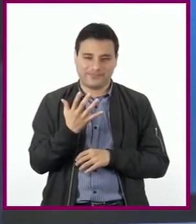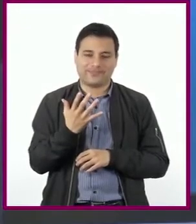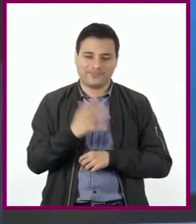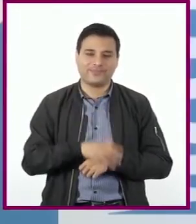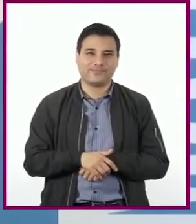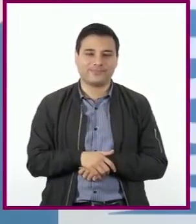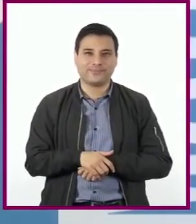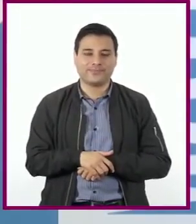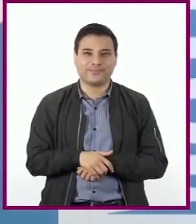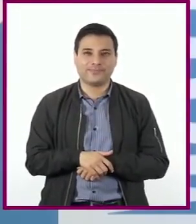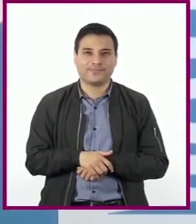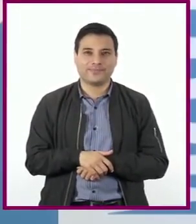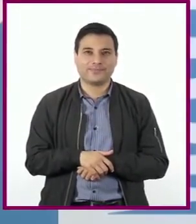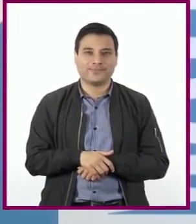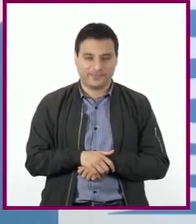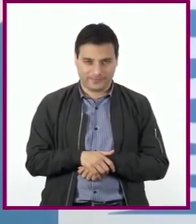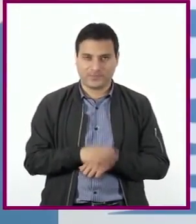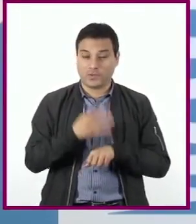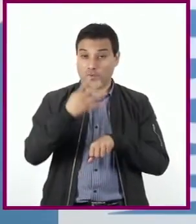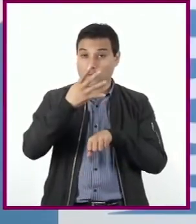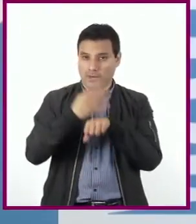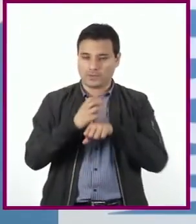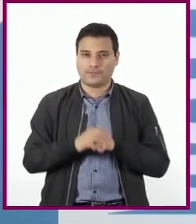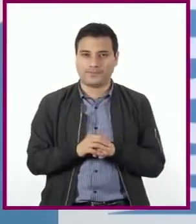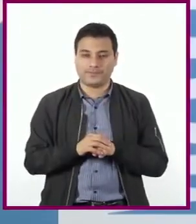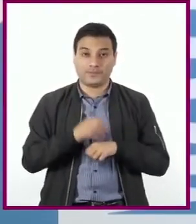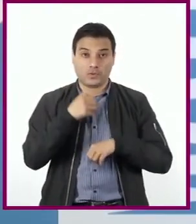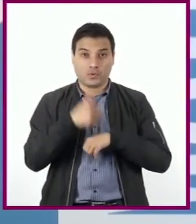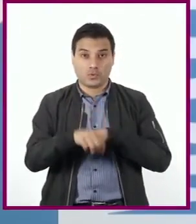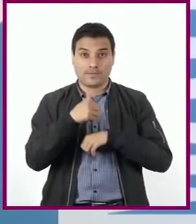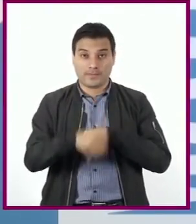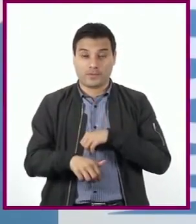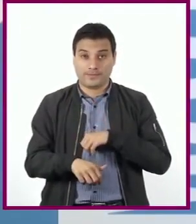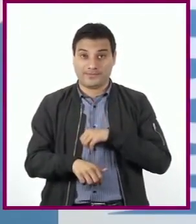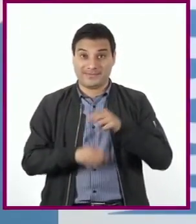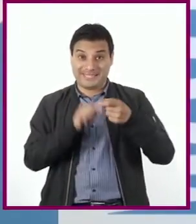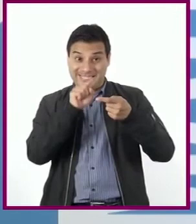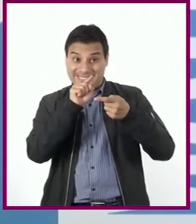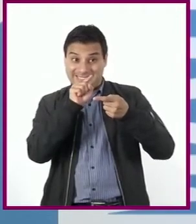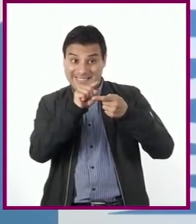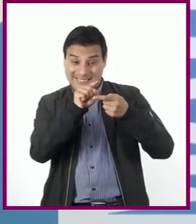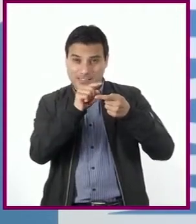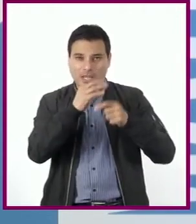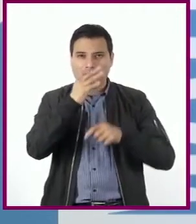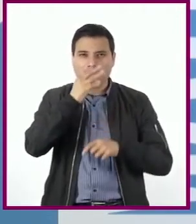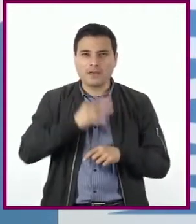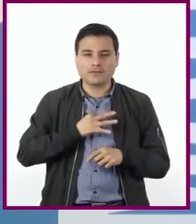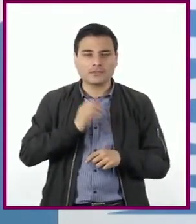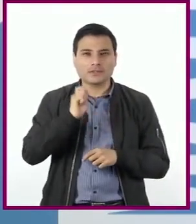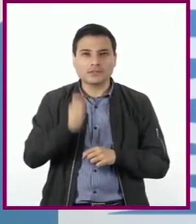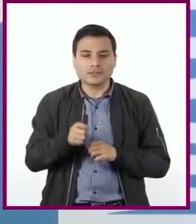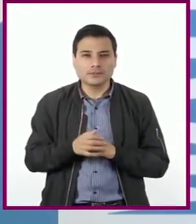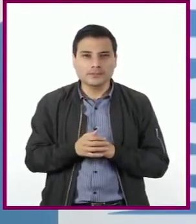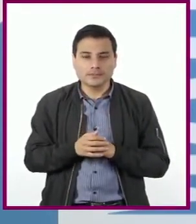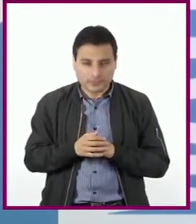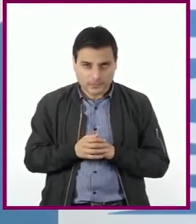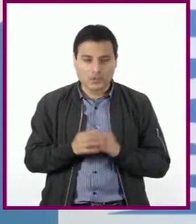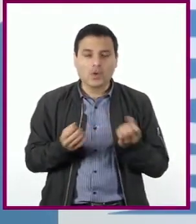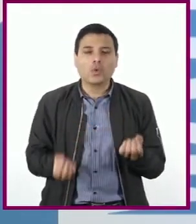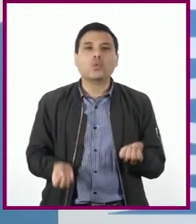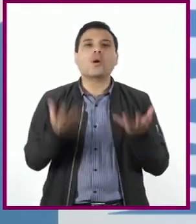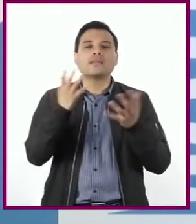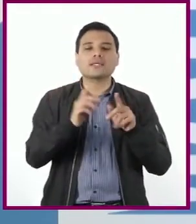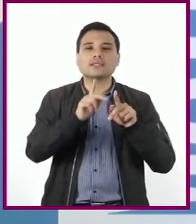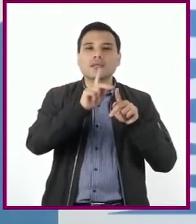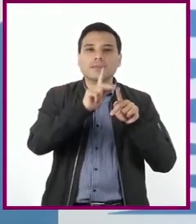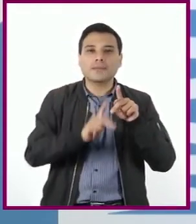producción. Cuarto, el numerador de la fracción nos indicará la cantidad de partes o